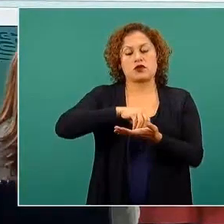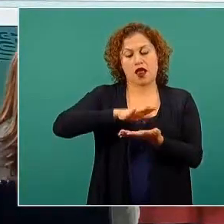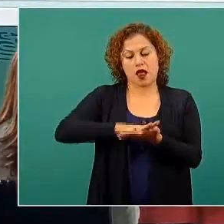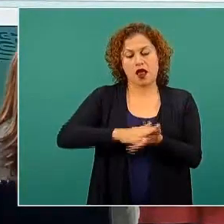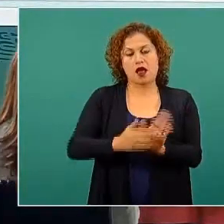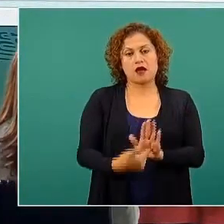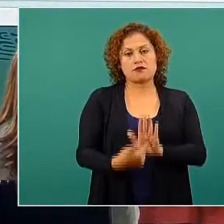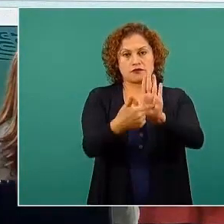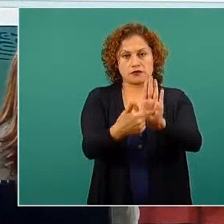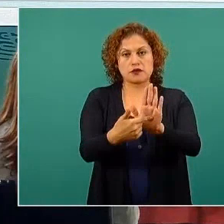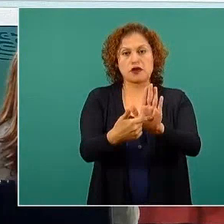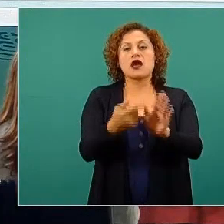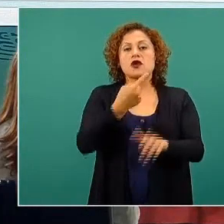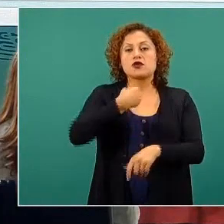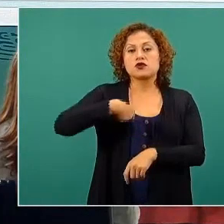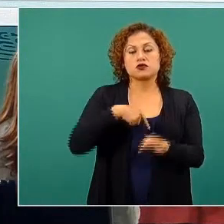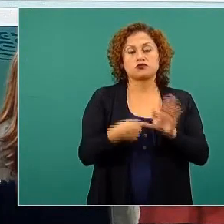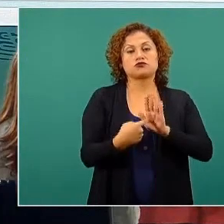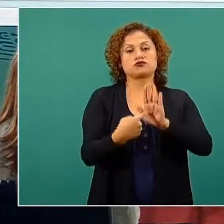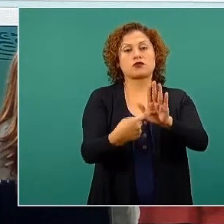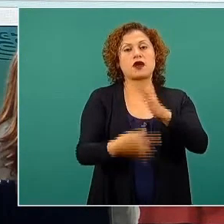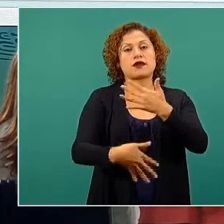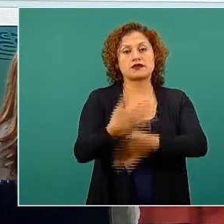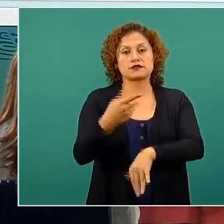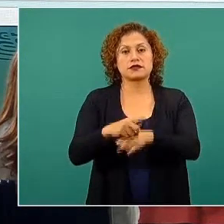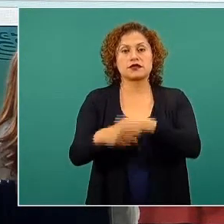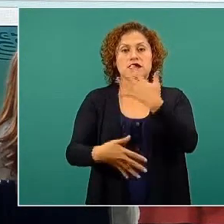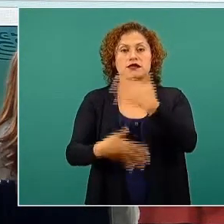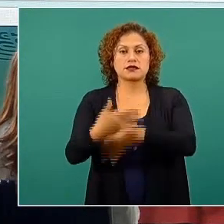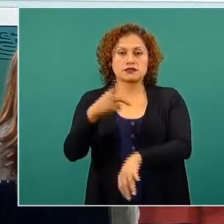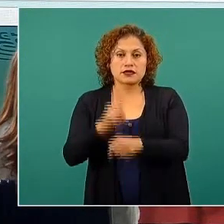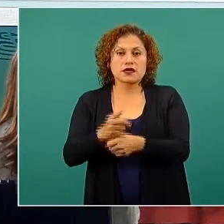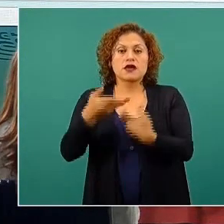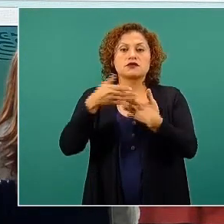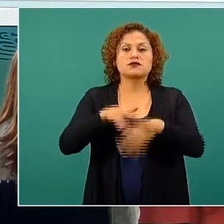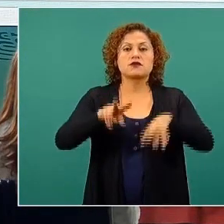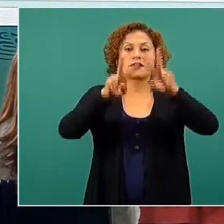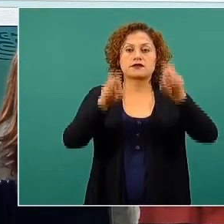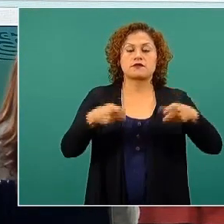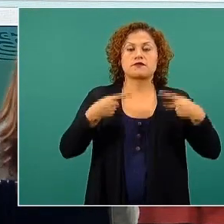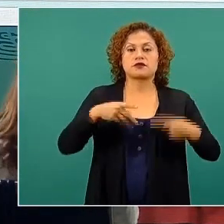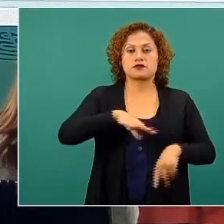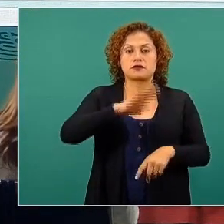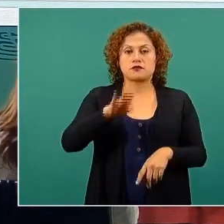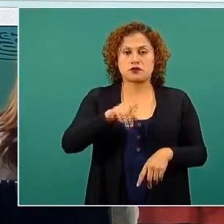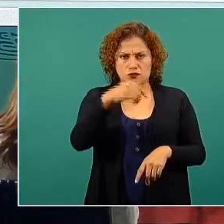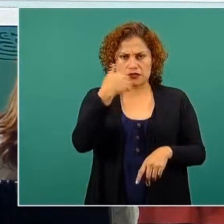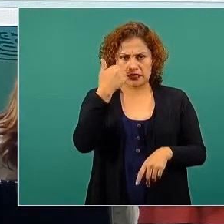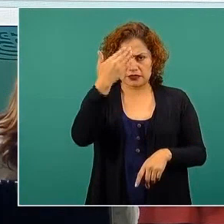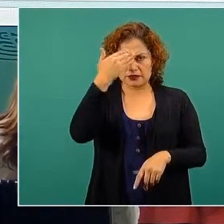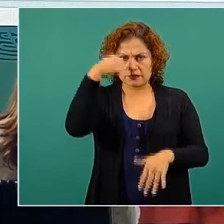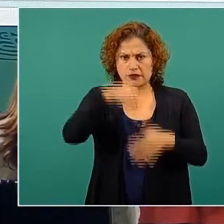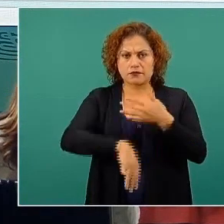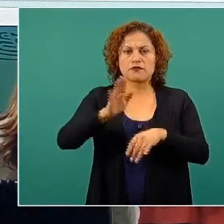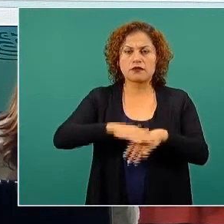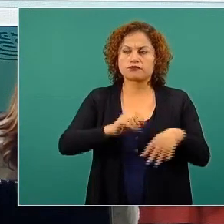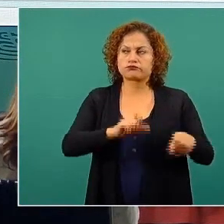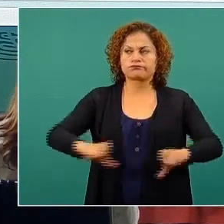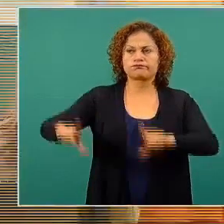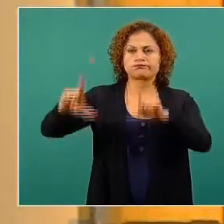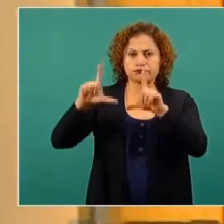este informe quincenal sobre el exceso de mortalidad, que se puede descargar desde el sitio coronavirus.gob.mx y que es de mucha